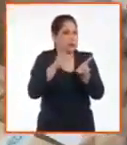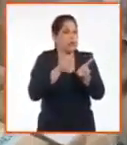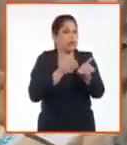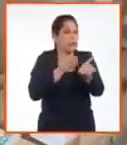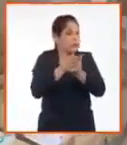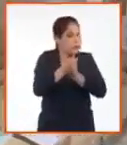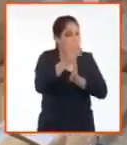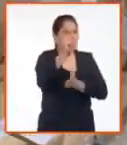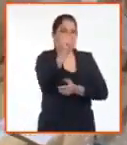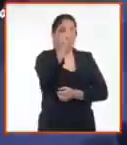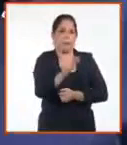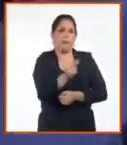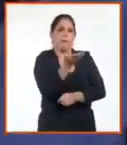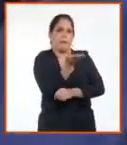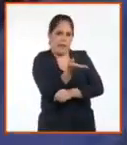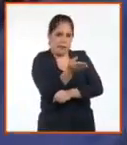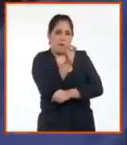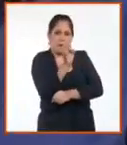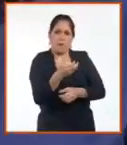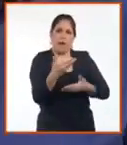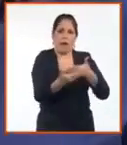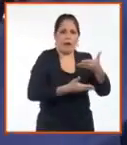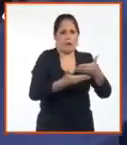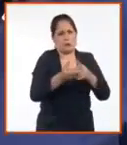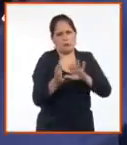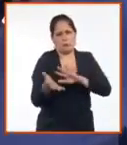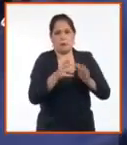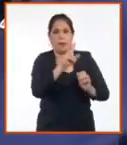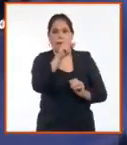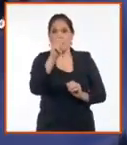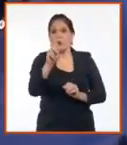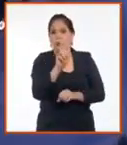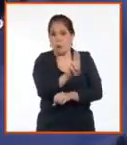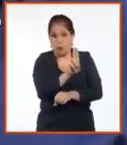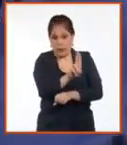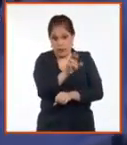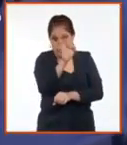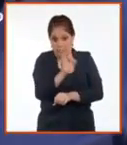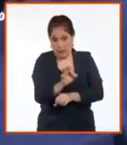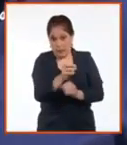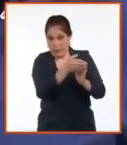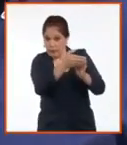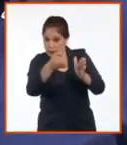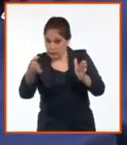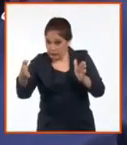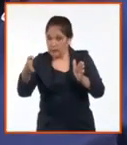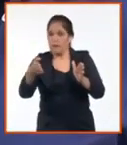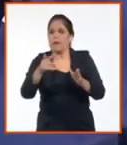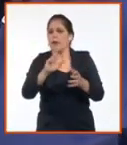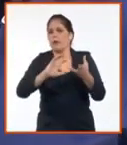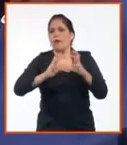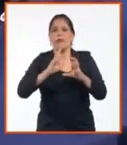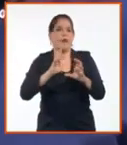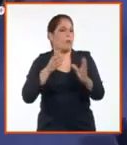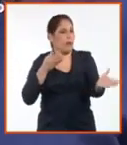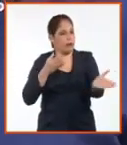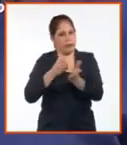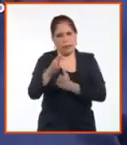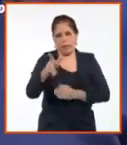cada pedido se están gestionando aproximadamente 20 urgencias prácticamente de manera diaria